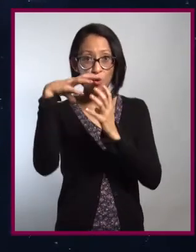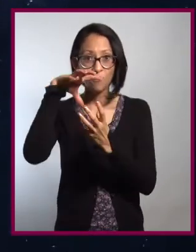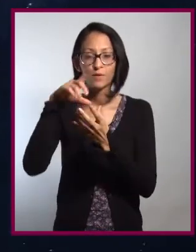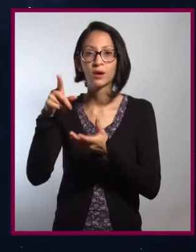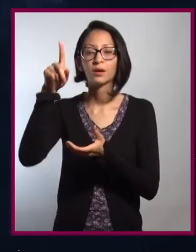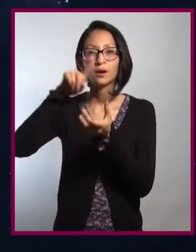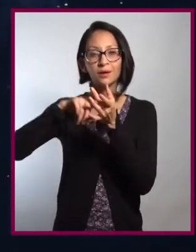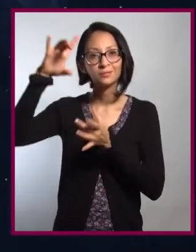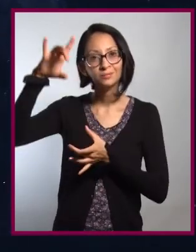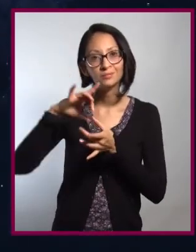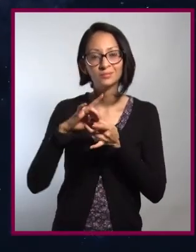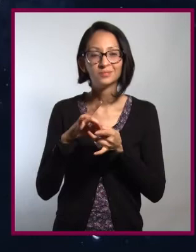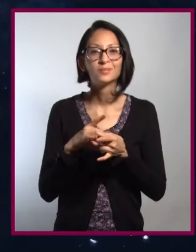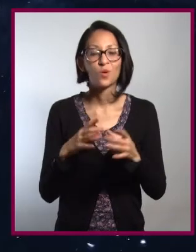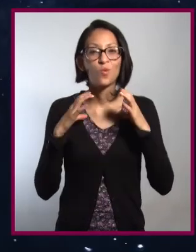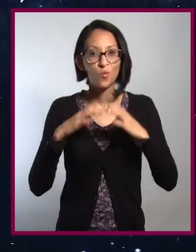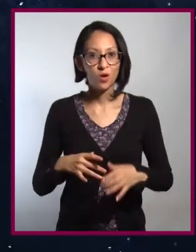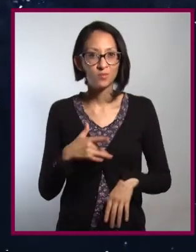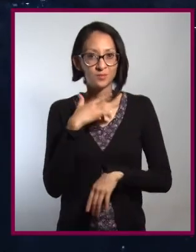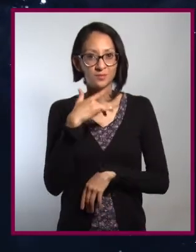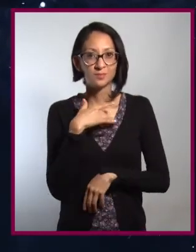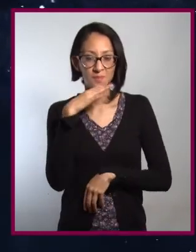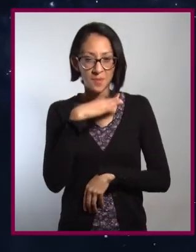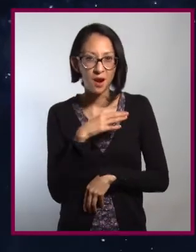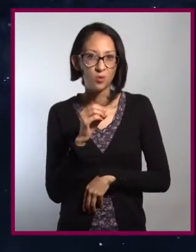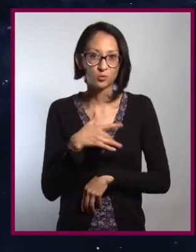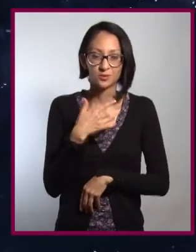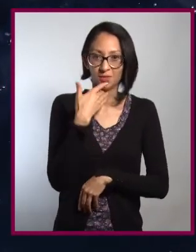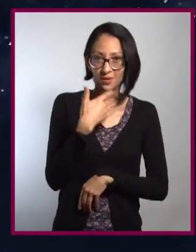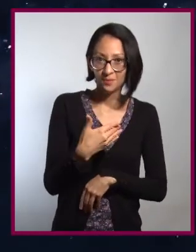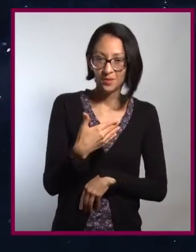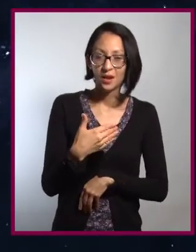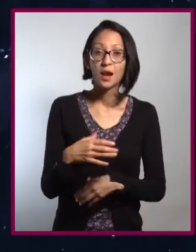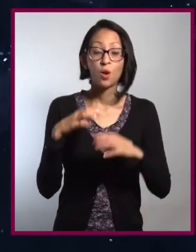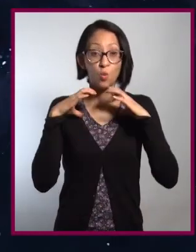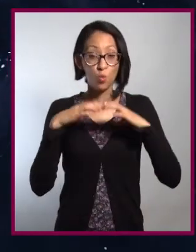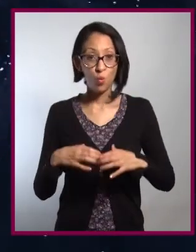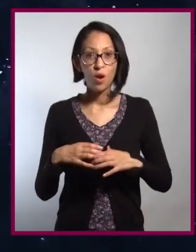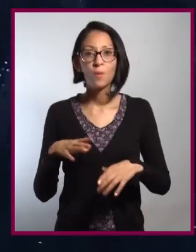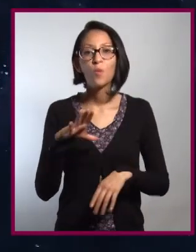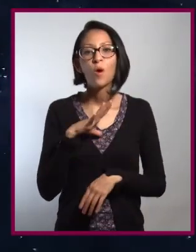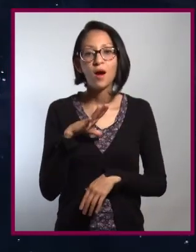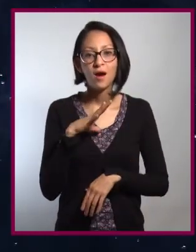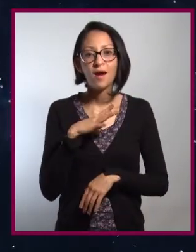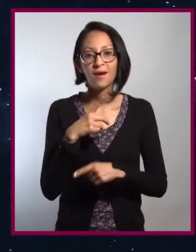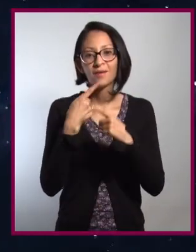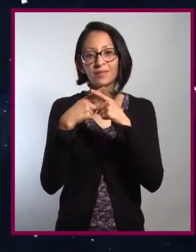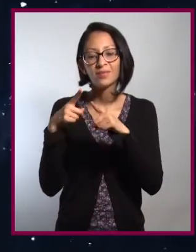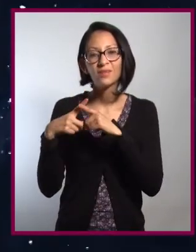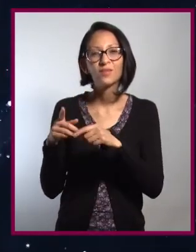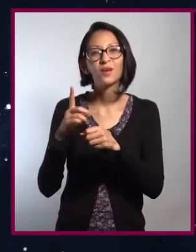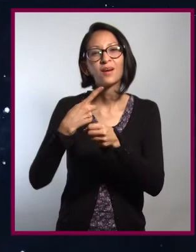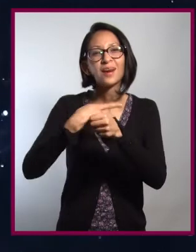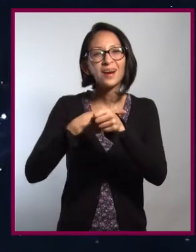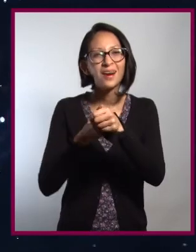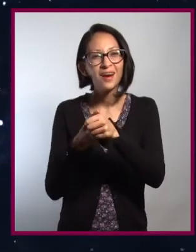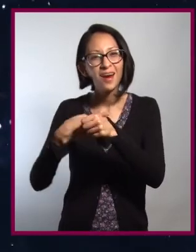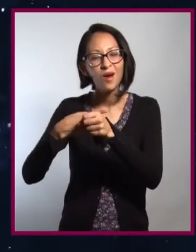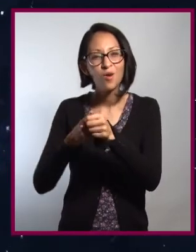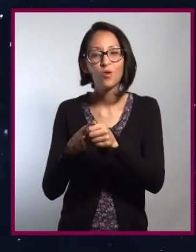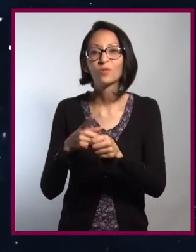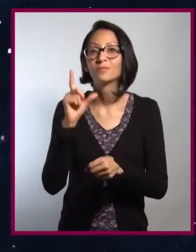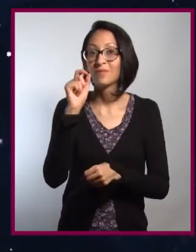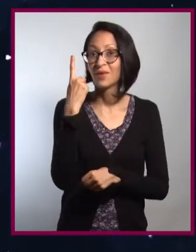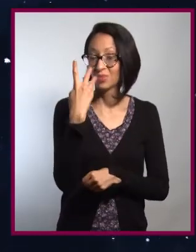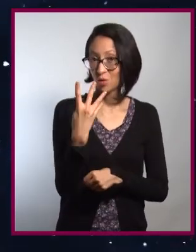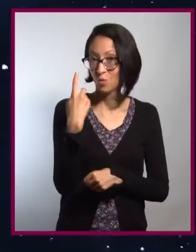a los períodos en donde hay luz solar, los organismos han desarrollado relojes moleculares que funcionan en ciclos de 24